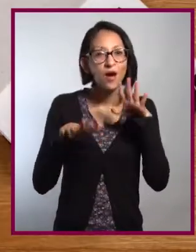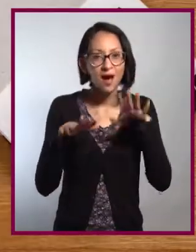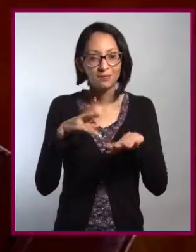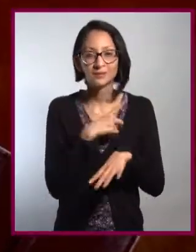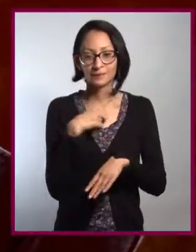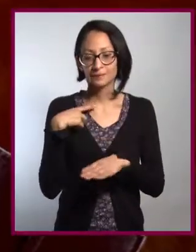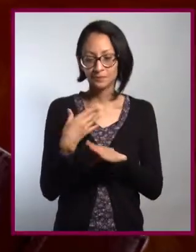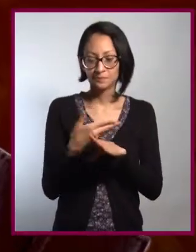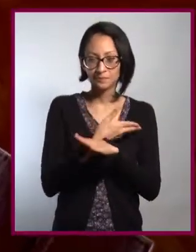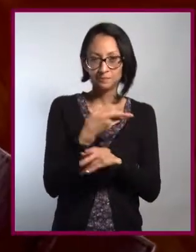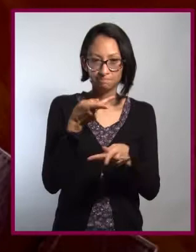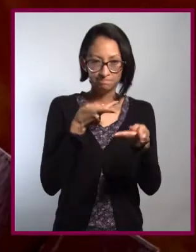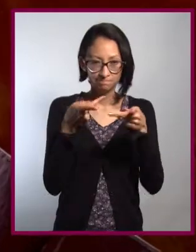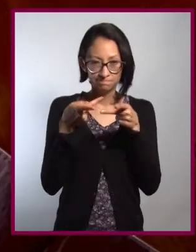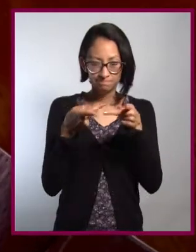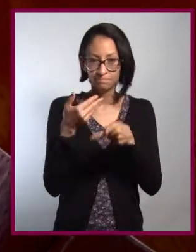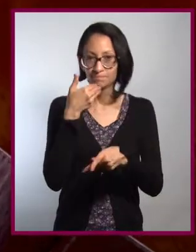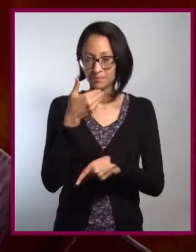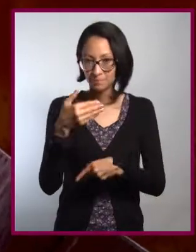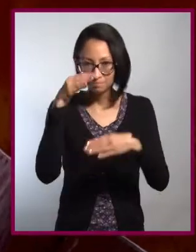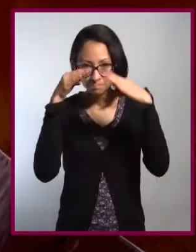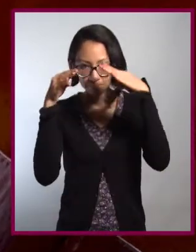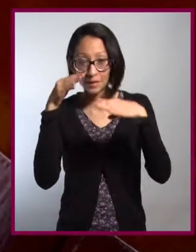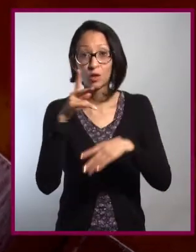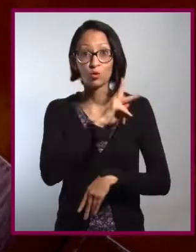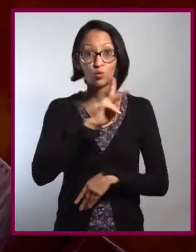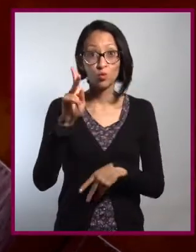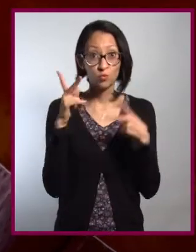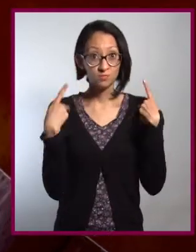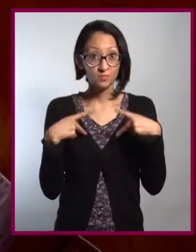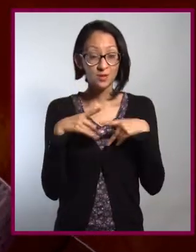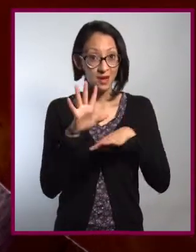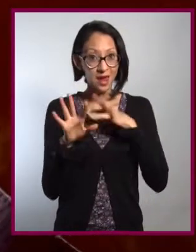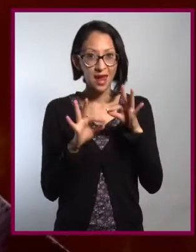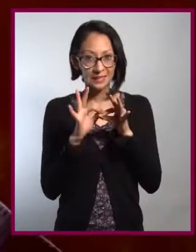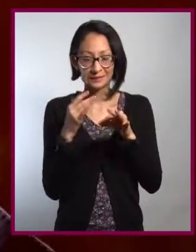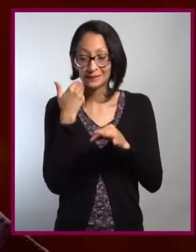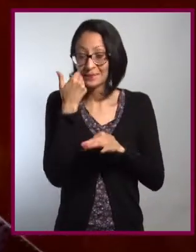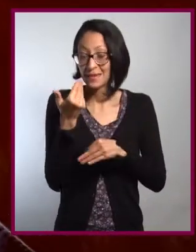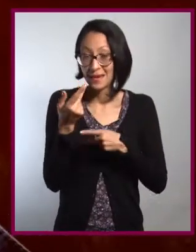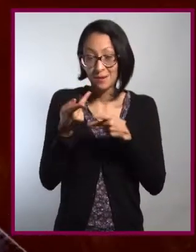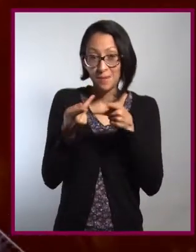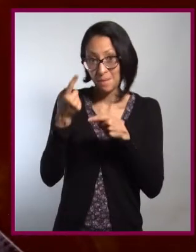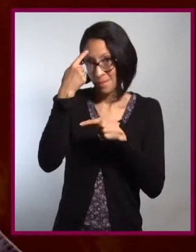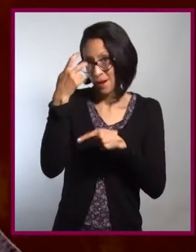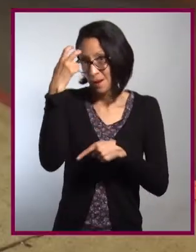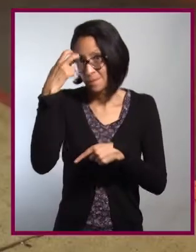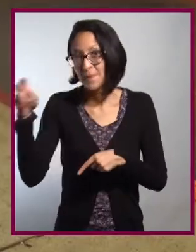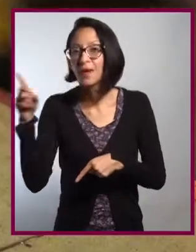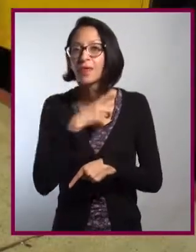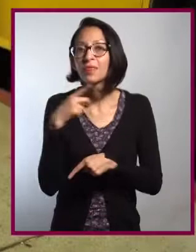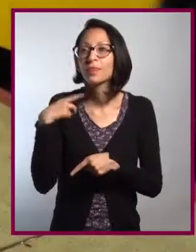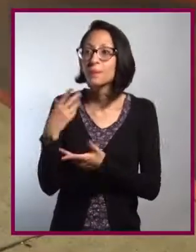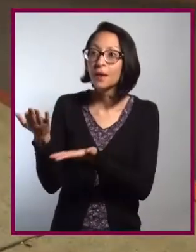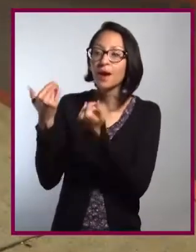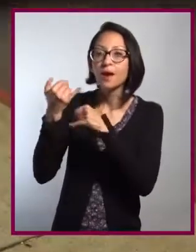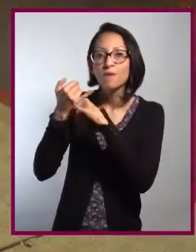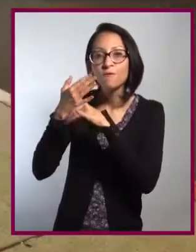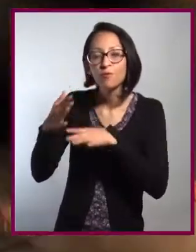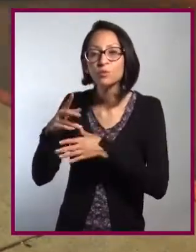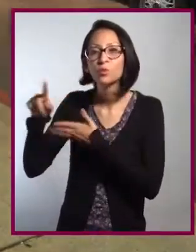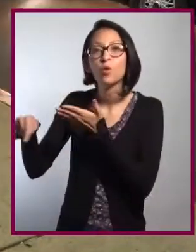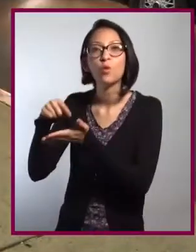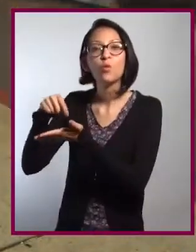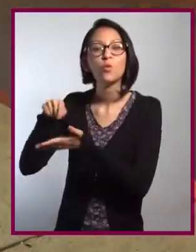bien. Es importante que todas las personas que estén preparándose para hacer un viaje soliciten información suficiente del destino